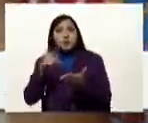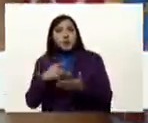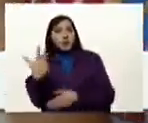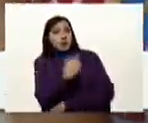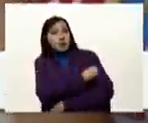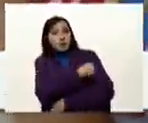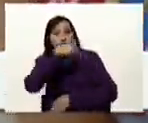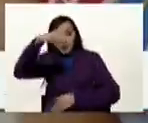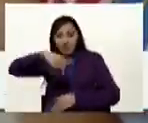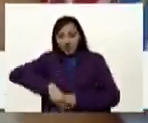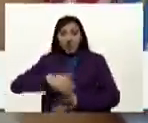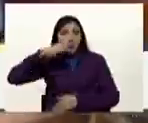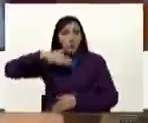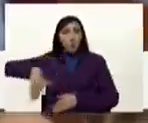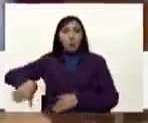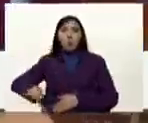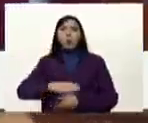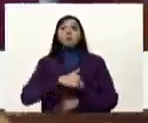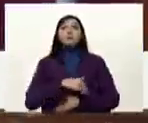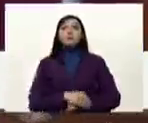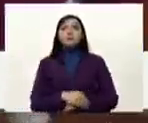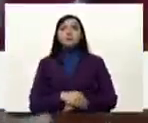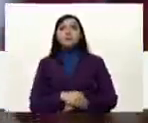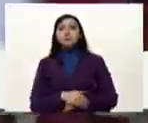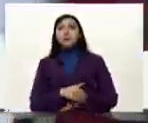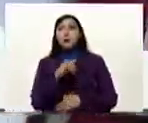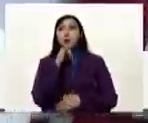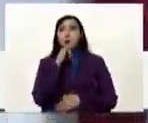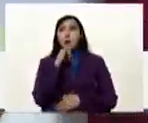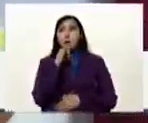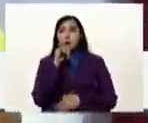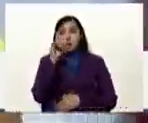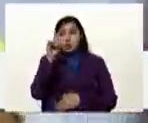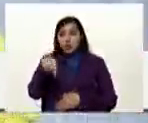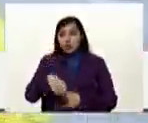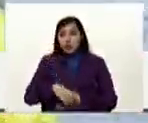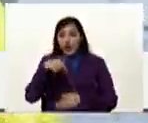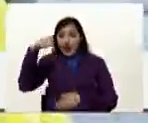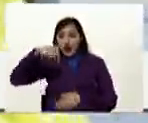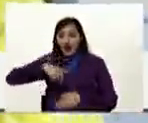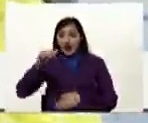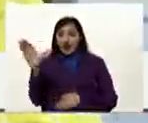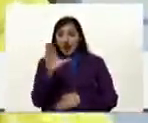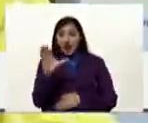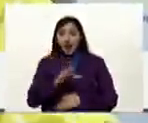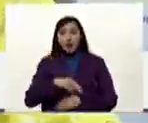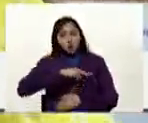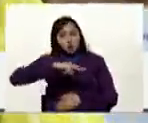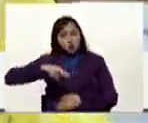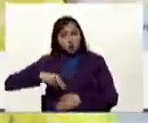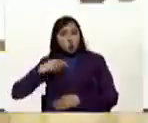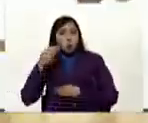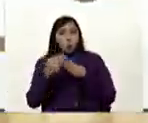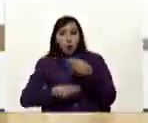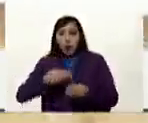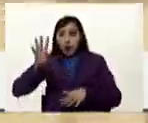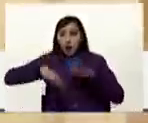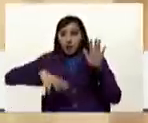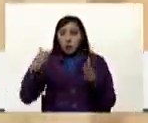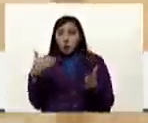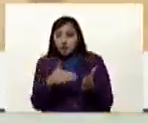nuestro pueblo. Y aquí estamos. Quiero anunciarle, presidente, que en Caracas nosotros hemos hecho